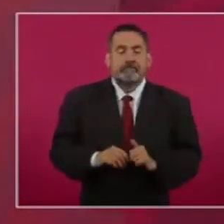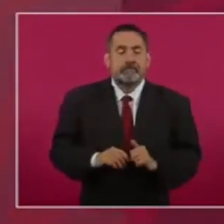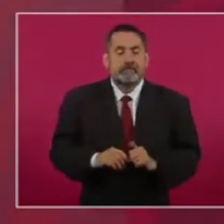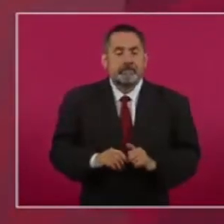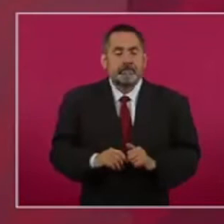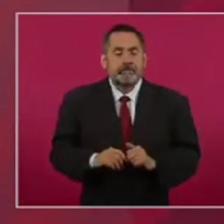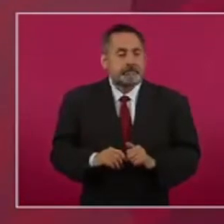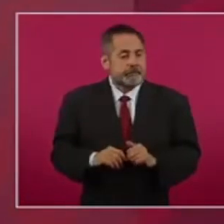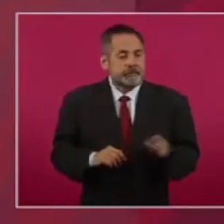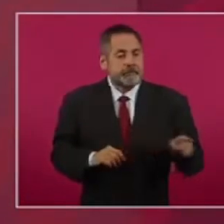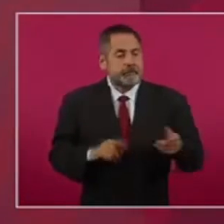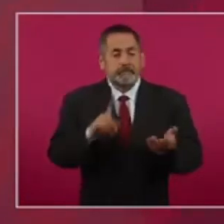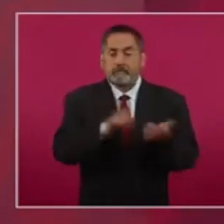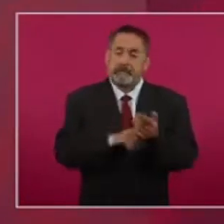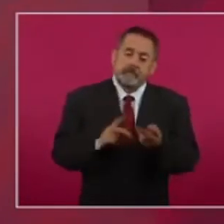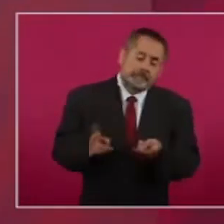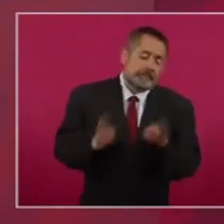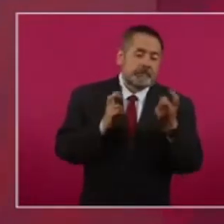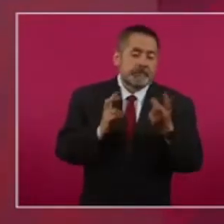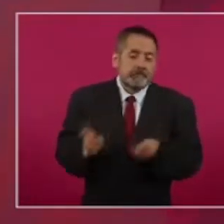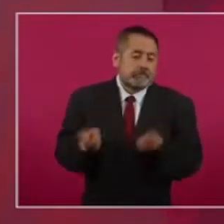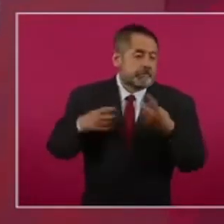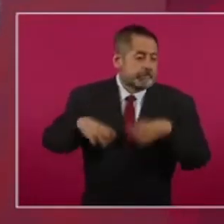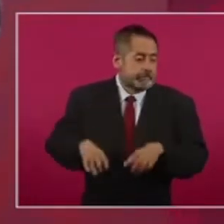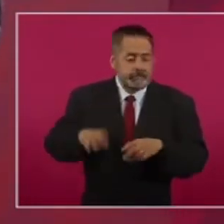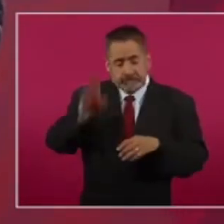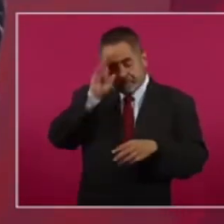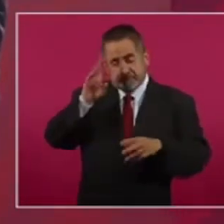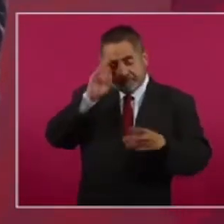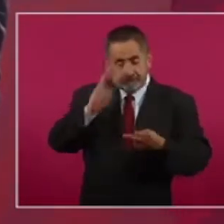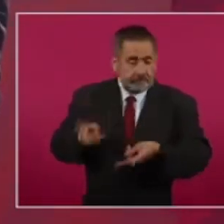era una robadera completa,